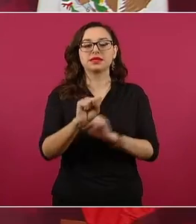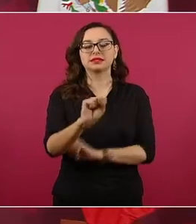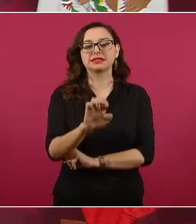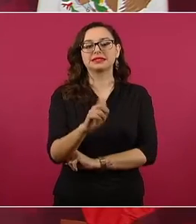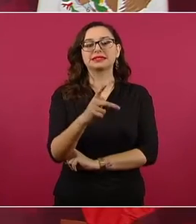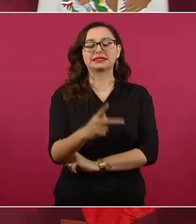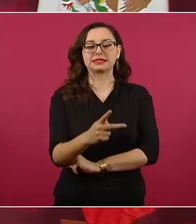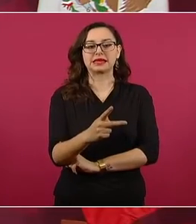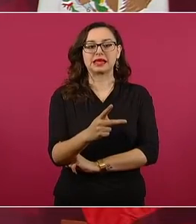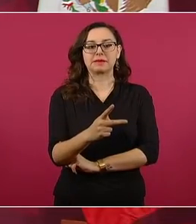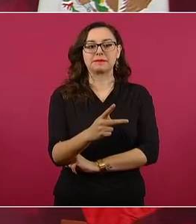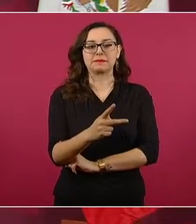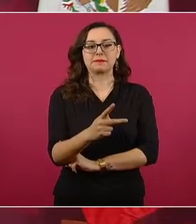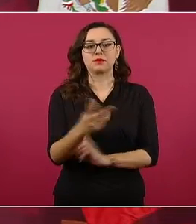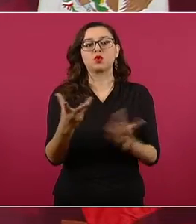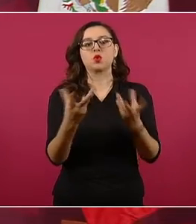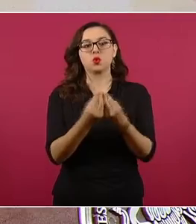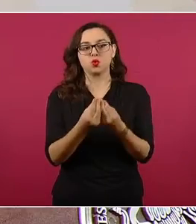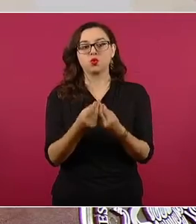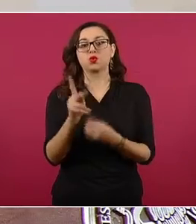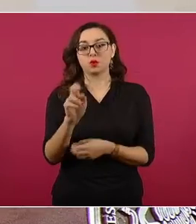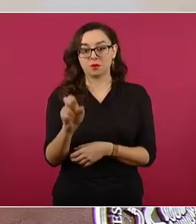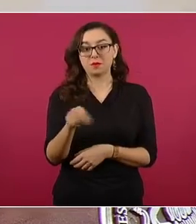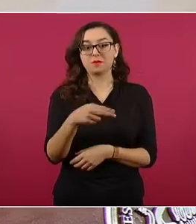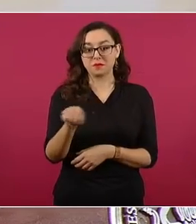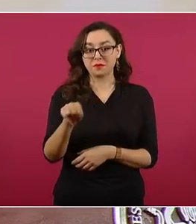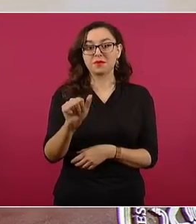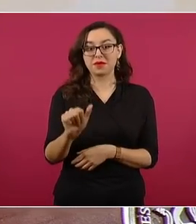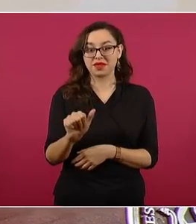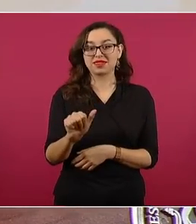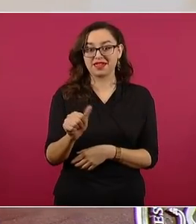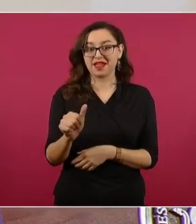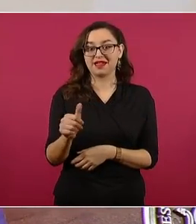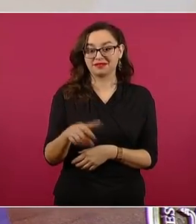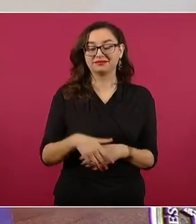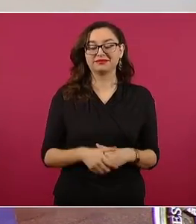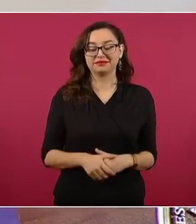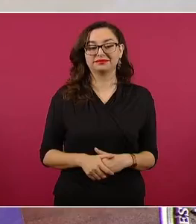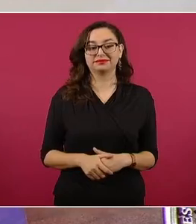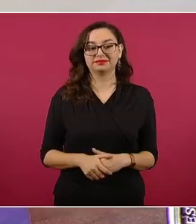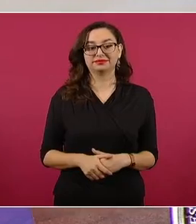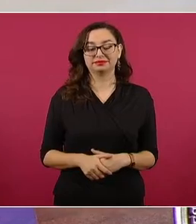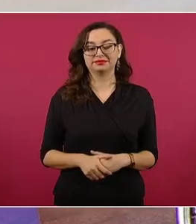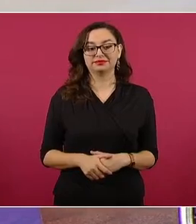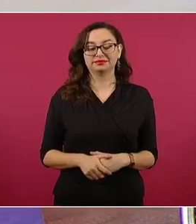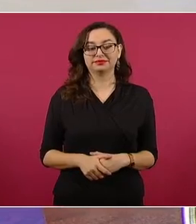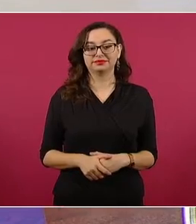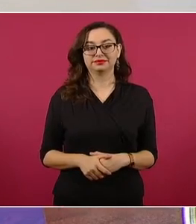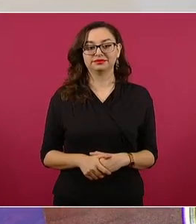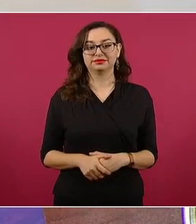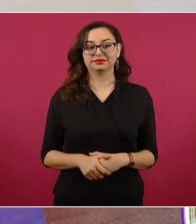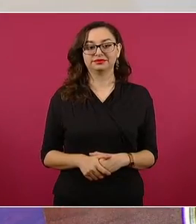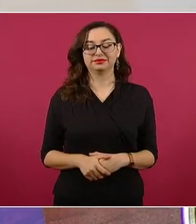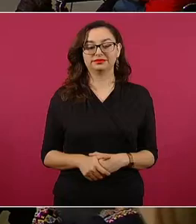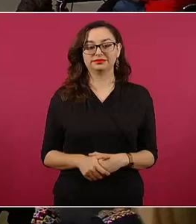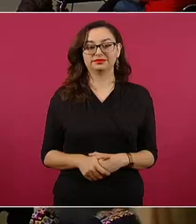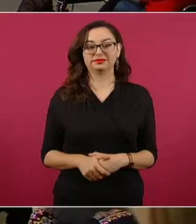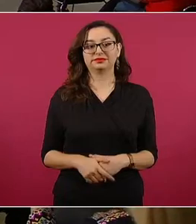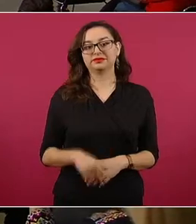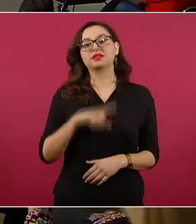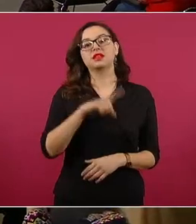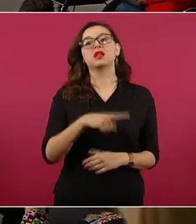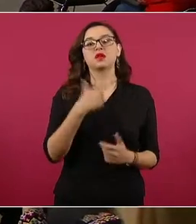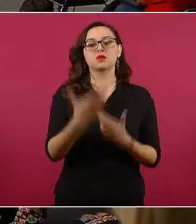con Peña Nieto. Con el Liceo Peña Nieto, era el promotor de la